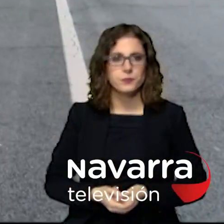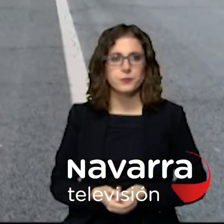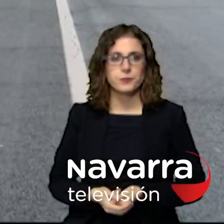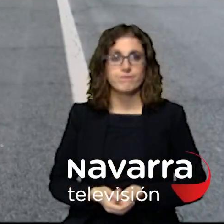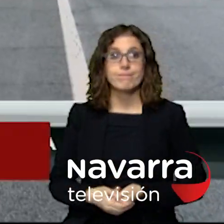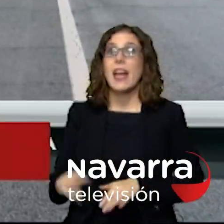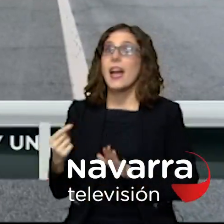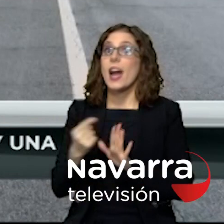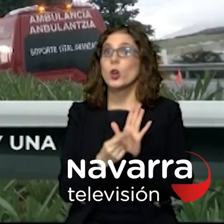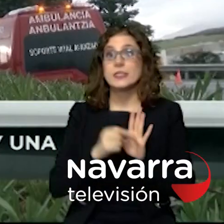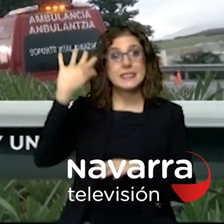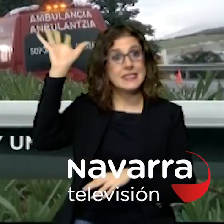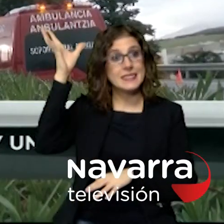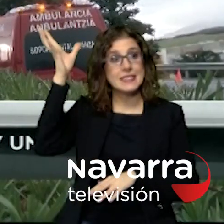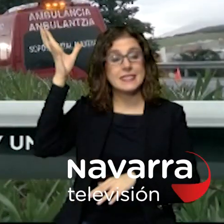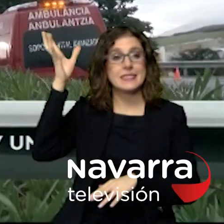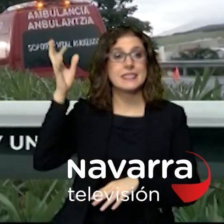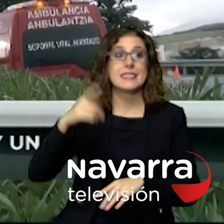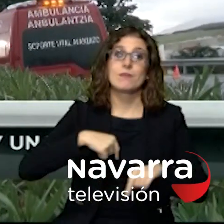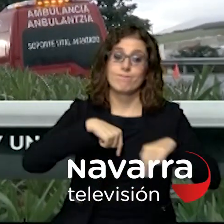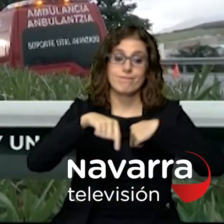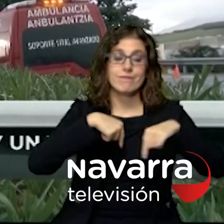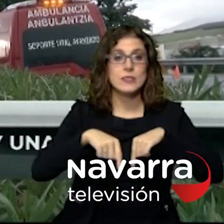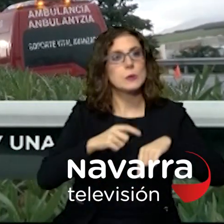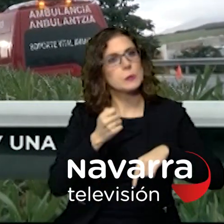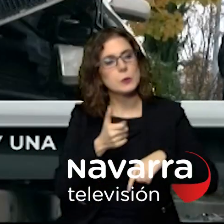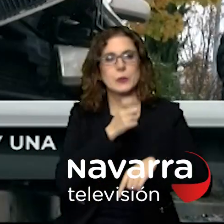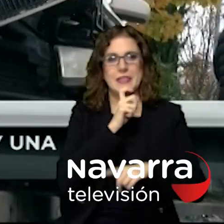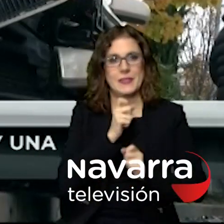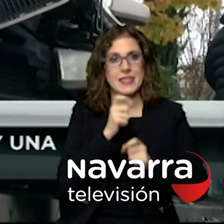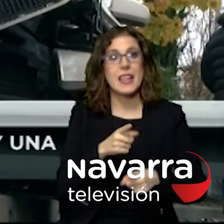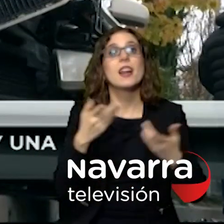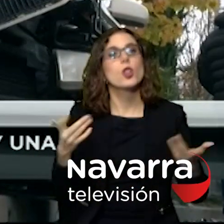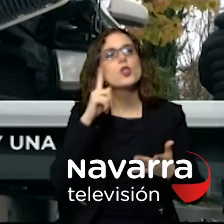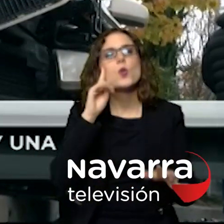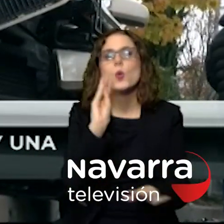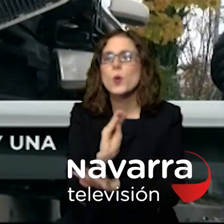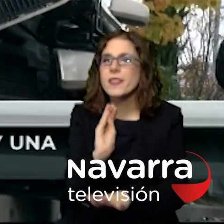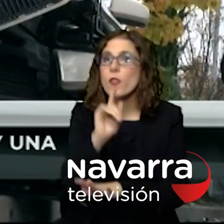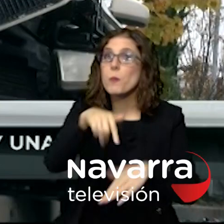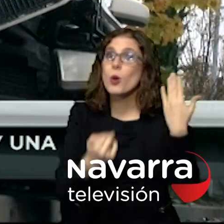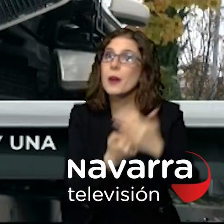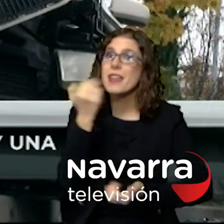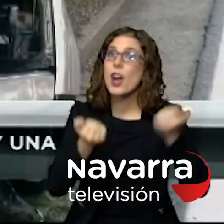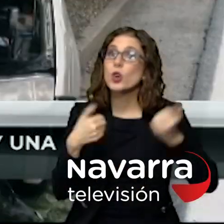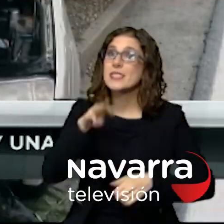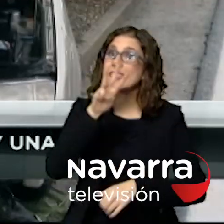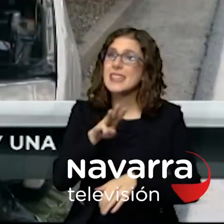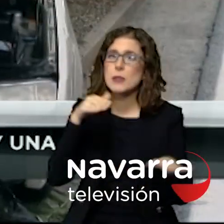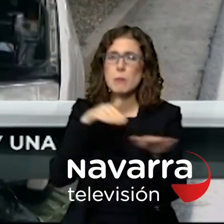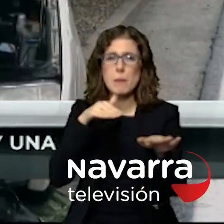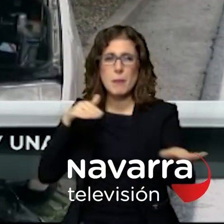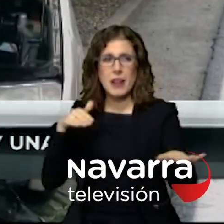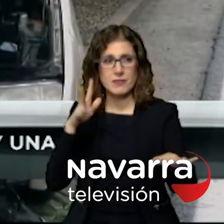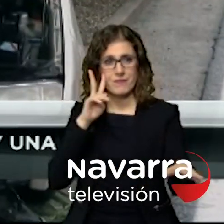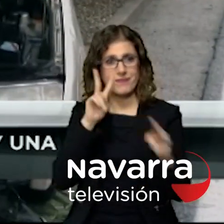Condiciones meteorológicas que complican el tránsito por carretera, así que mucha precaución. Esta misma mañana tres vehículos se han visto implicados en este accidente que ven,